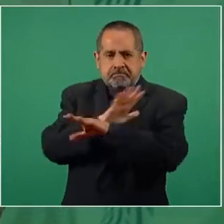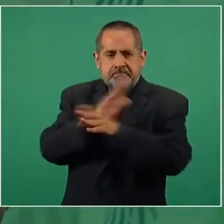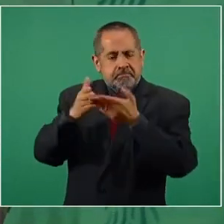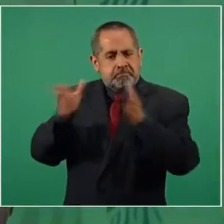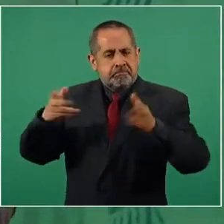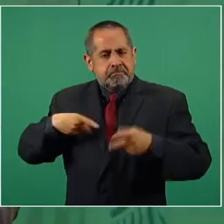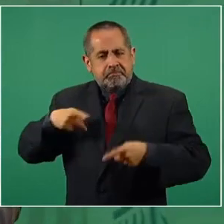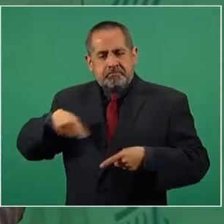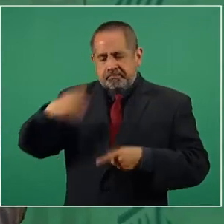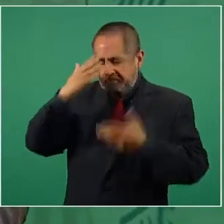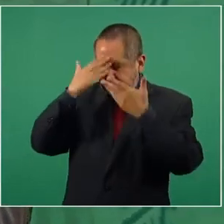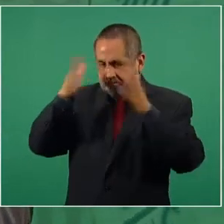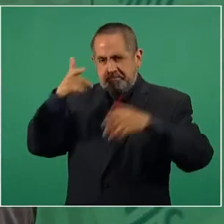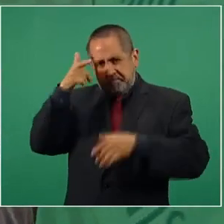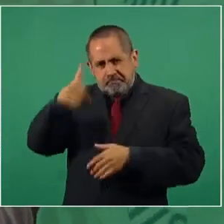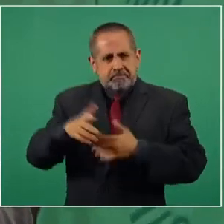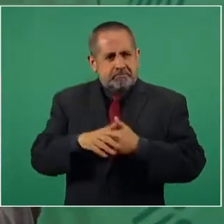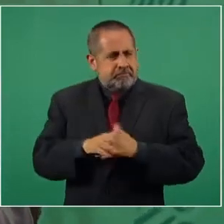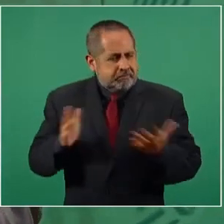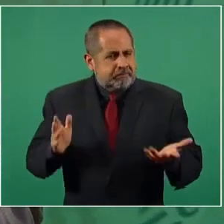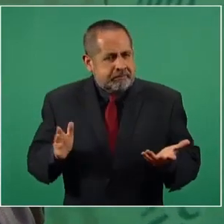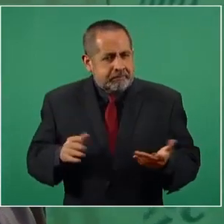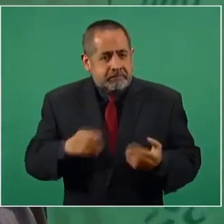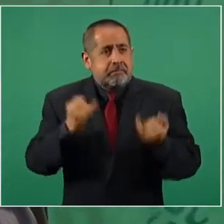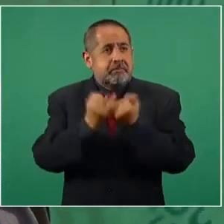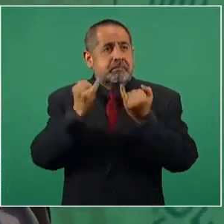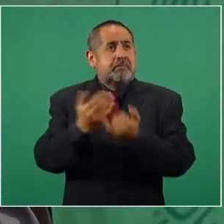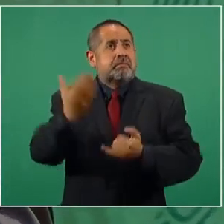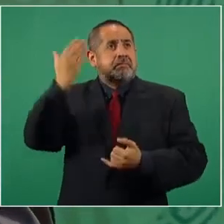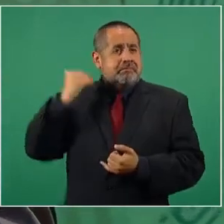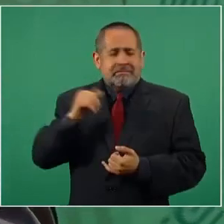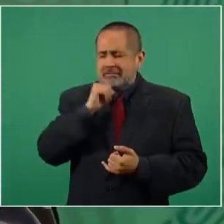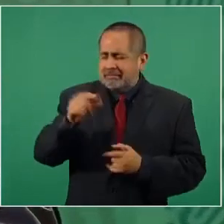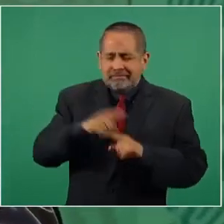pueblo. Ya no es lo mismo.